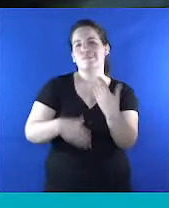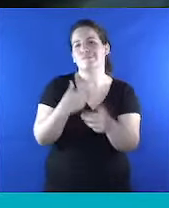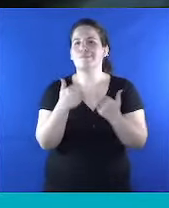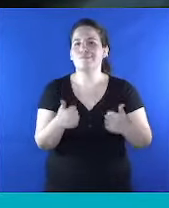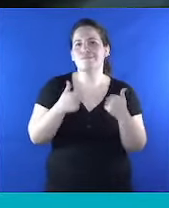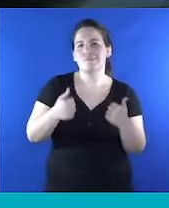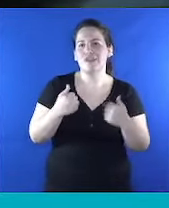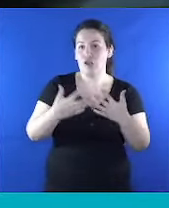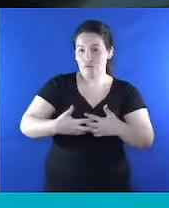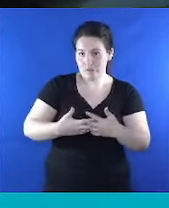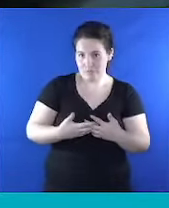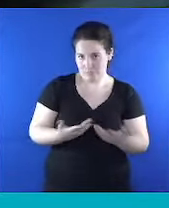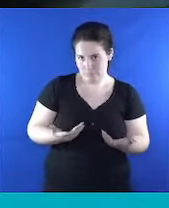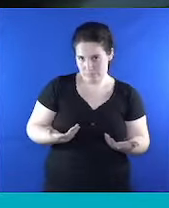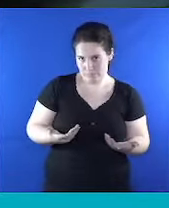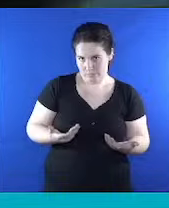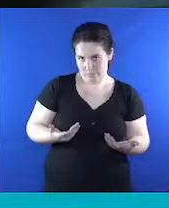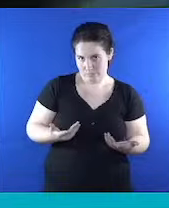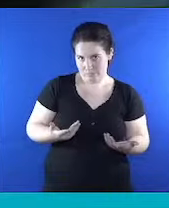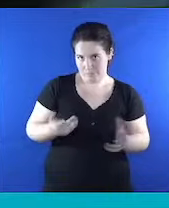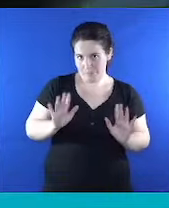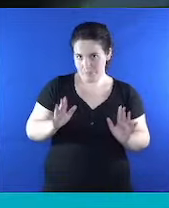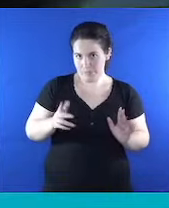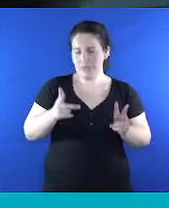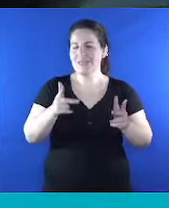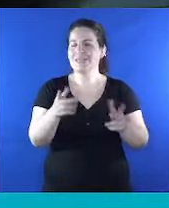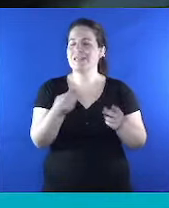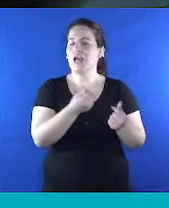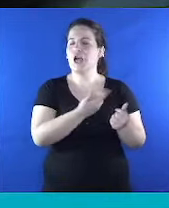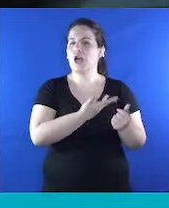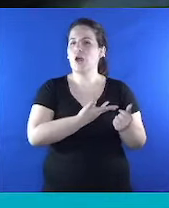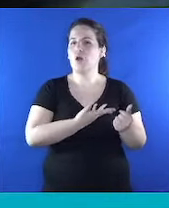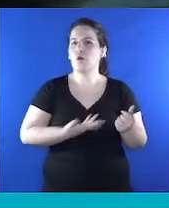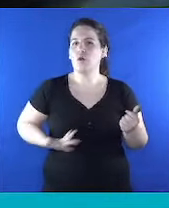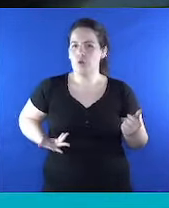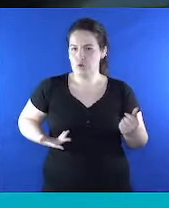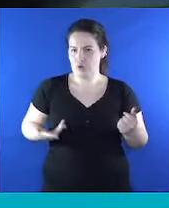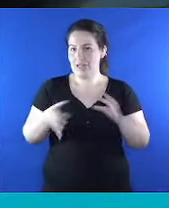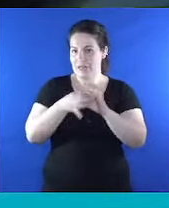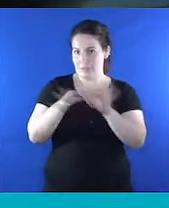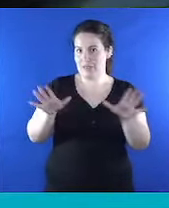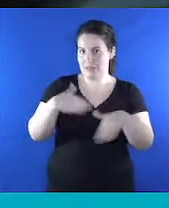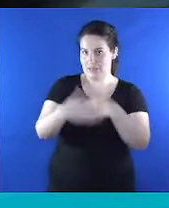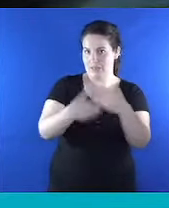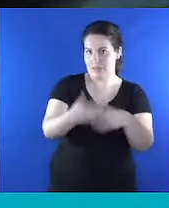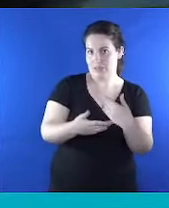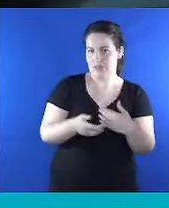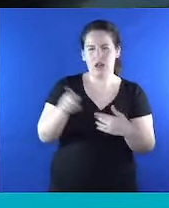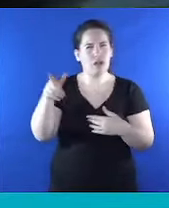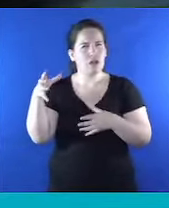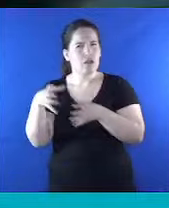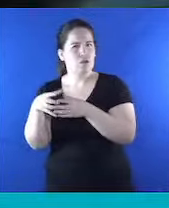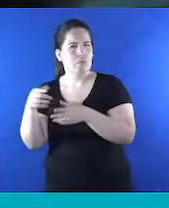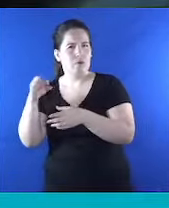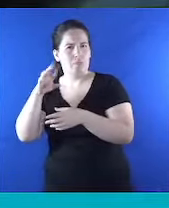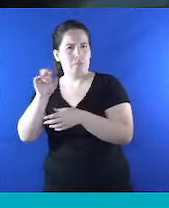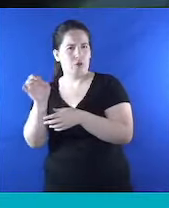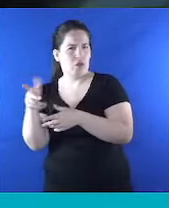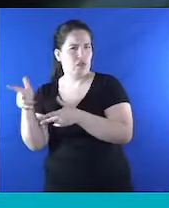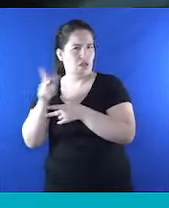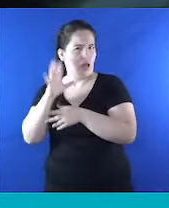funcione me estaba refiriendo eh igual al gobierno eh de la libertad avanza escuché que el bloque del Pro dicen